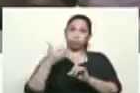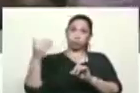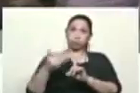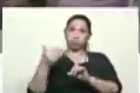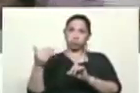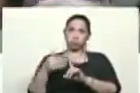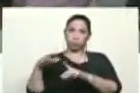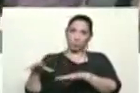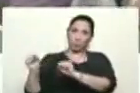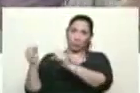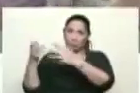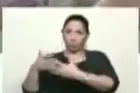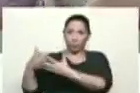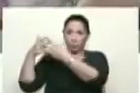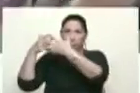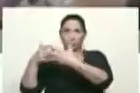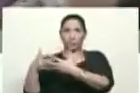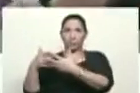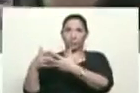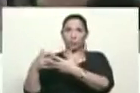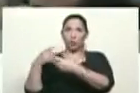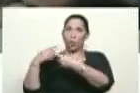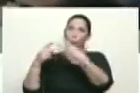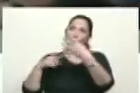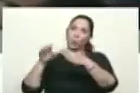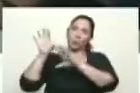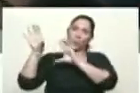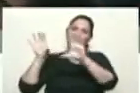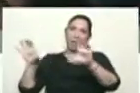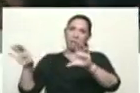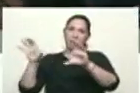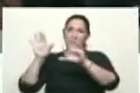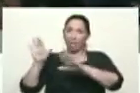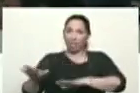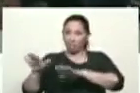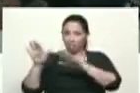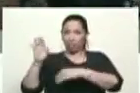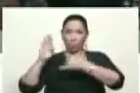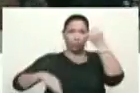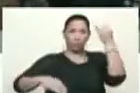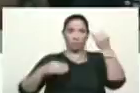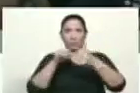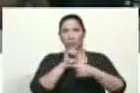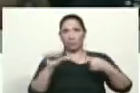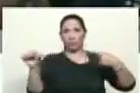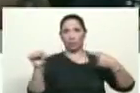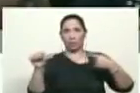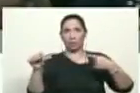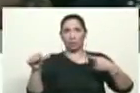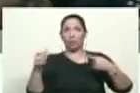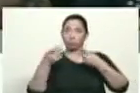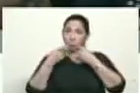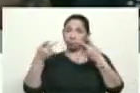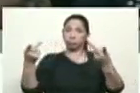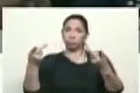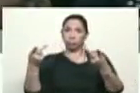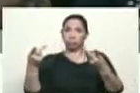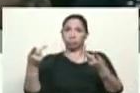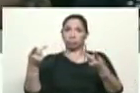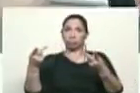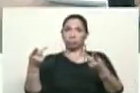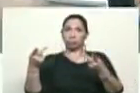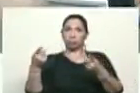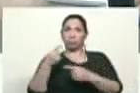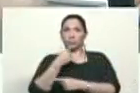Imperio norteamericano y sus aliados en estas últimas semanas, lo manifestaron